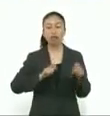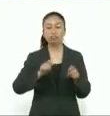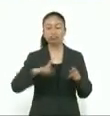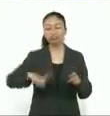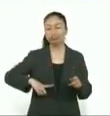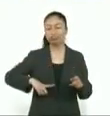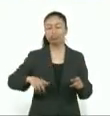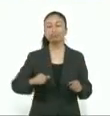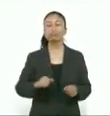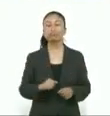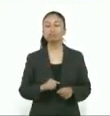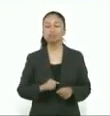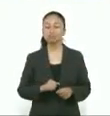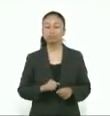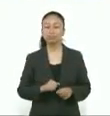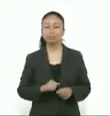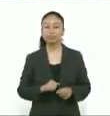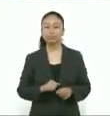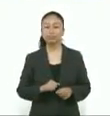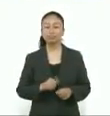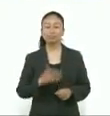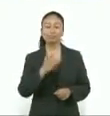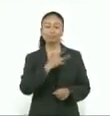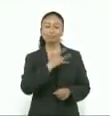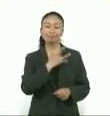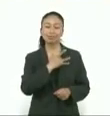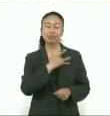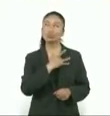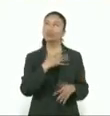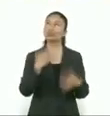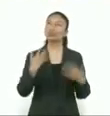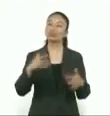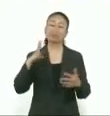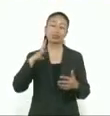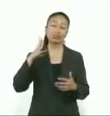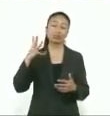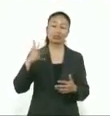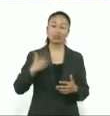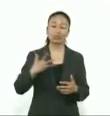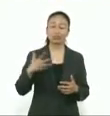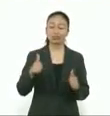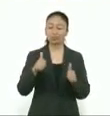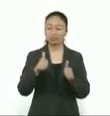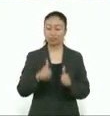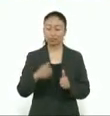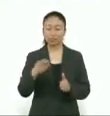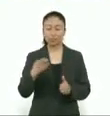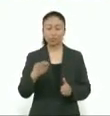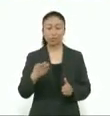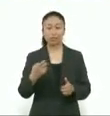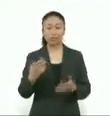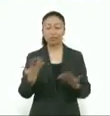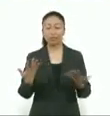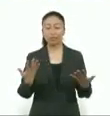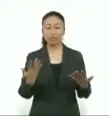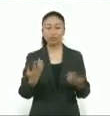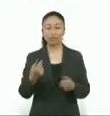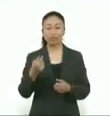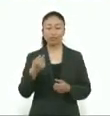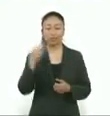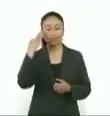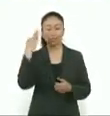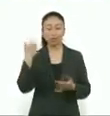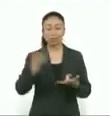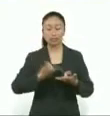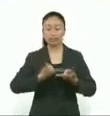México. Me siento muy orgullosa de ser parte de este momento histórico e inédito